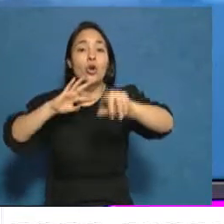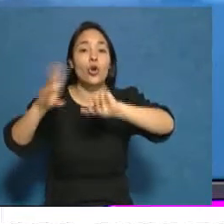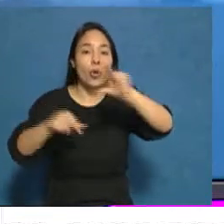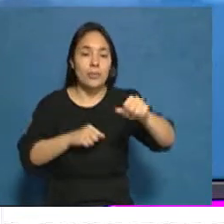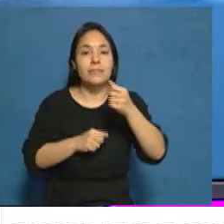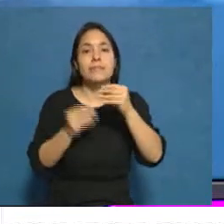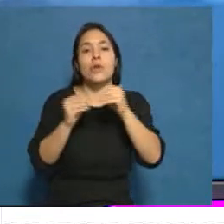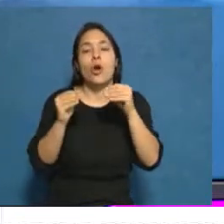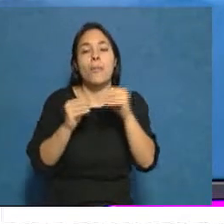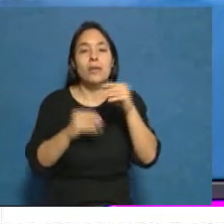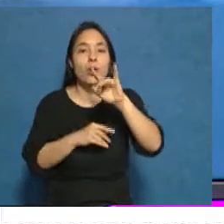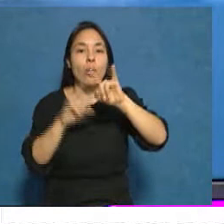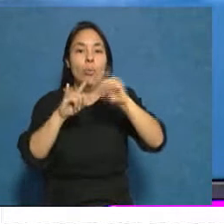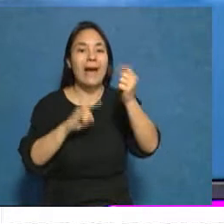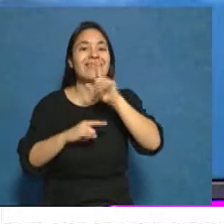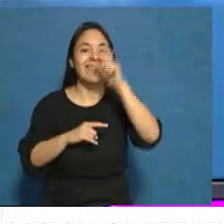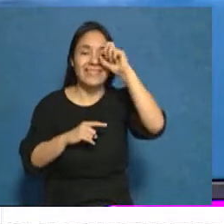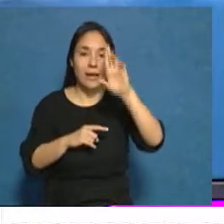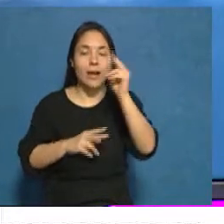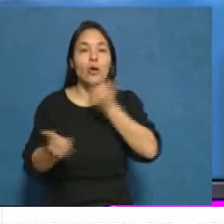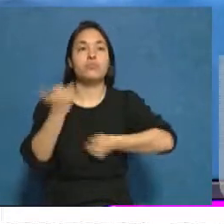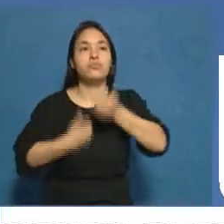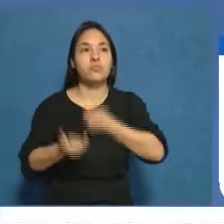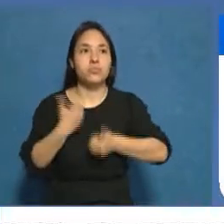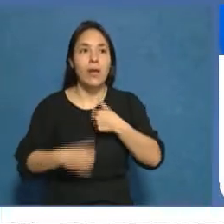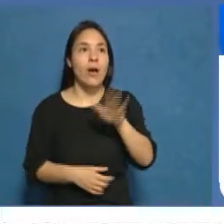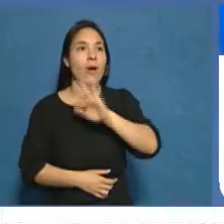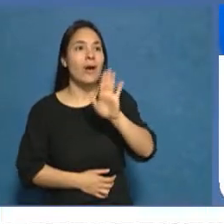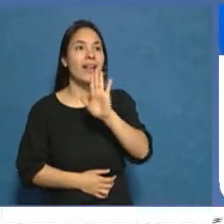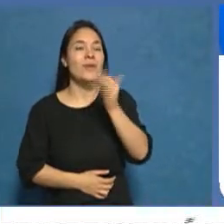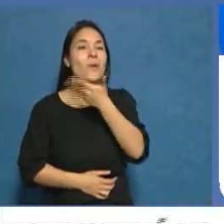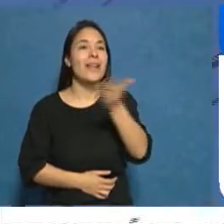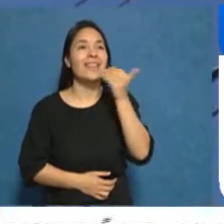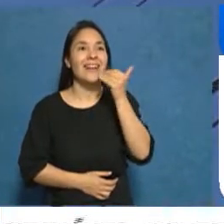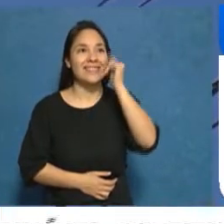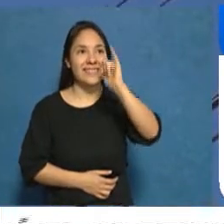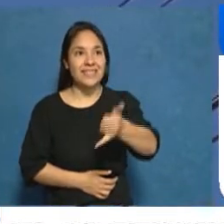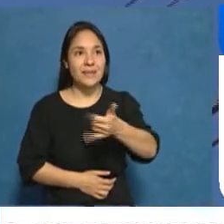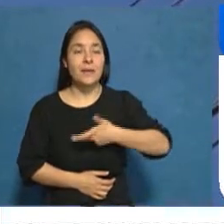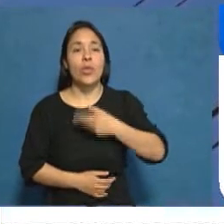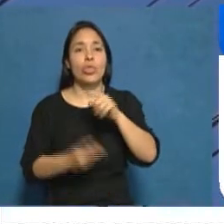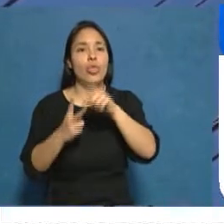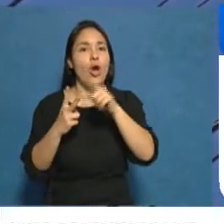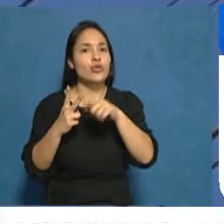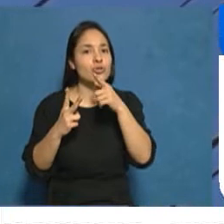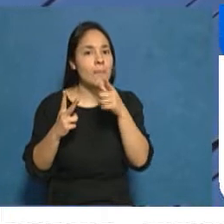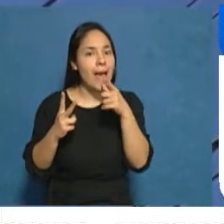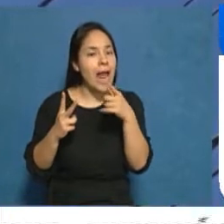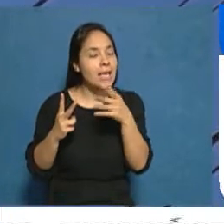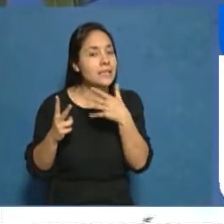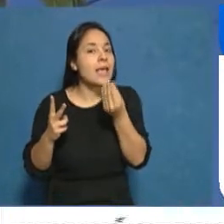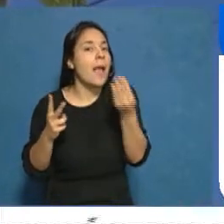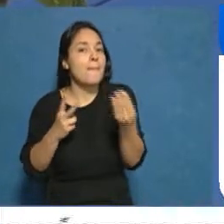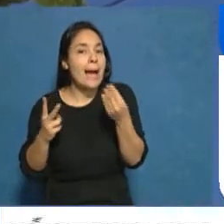esta información. ¿Cómo te va, Walter? Hola, Daniela. ¿Cómo te va? Buenas tardes. Bueno, dos hipótesis. Podemos decir,